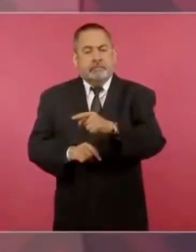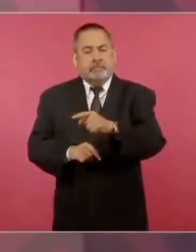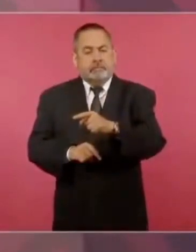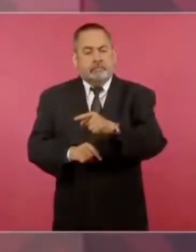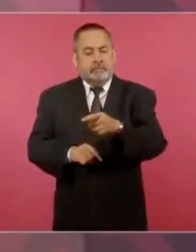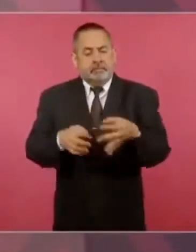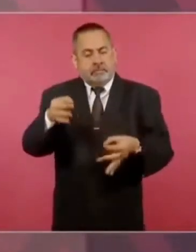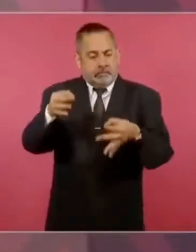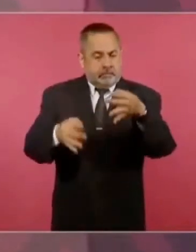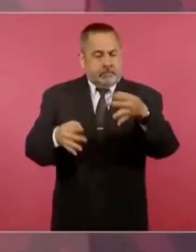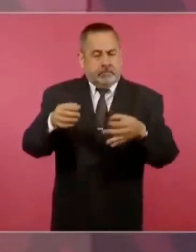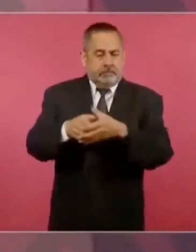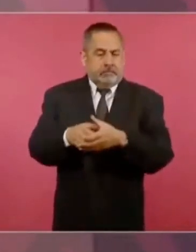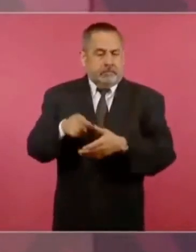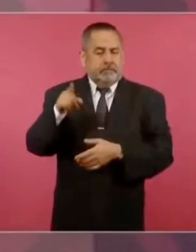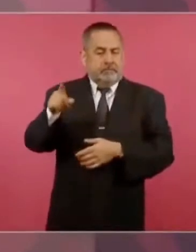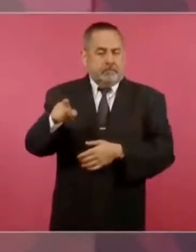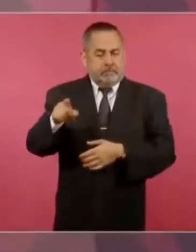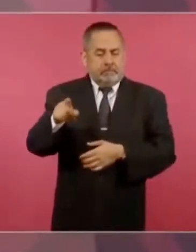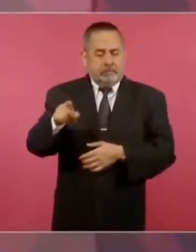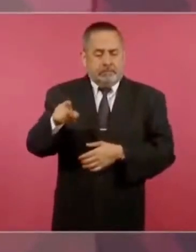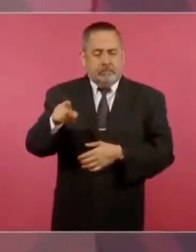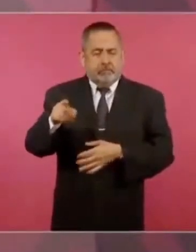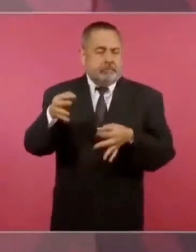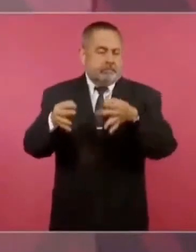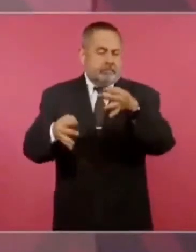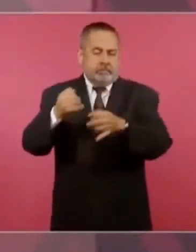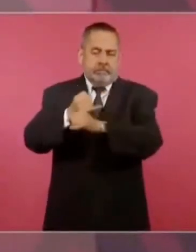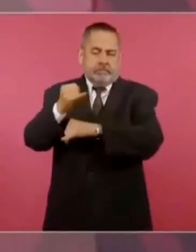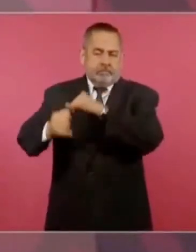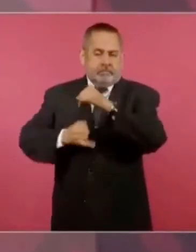el Tribunal Internacional.